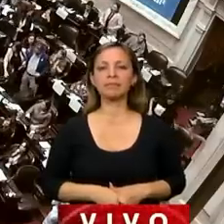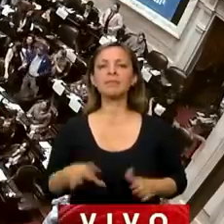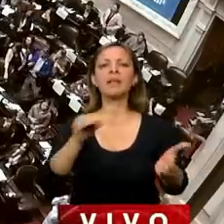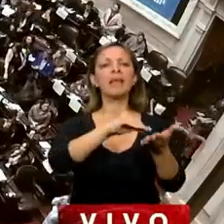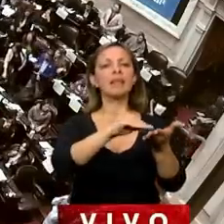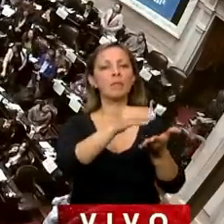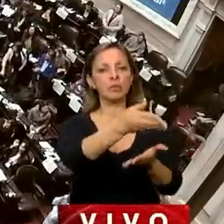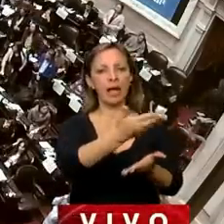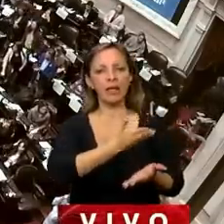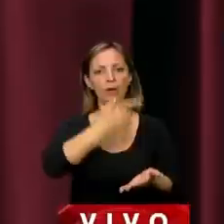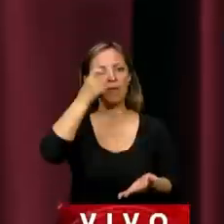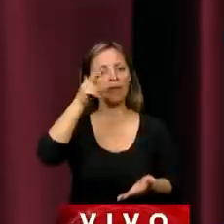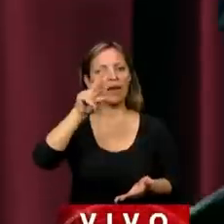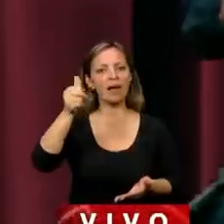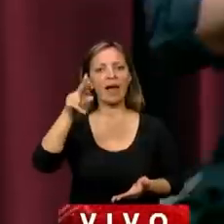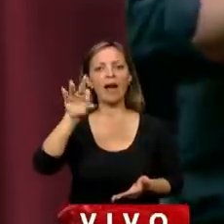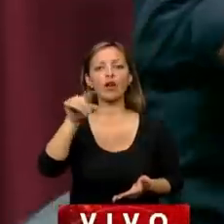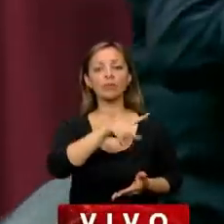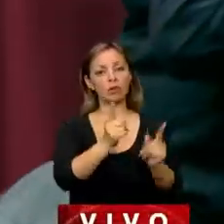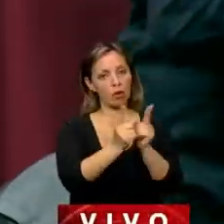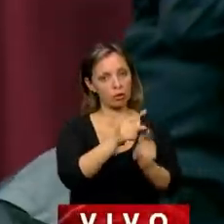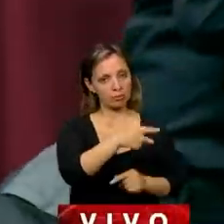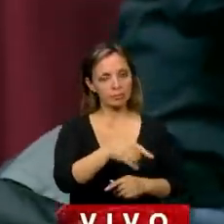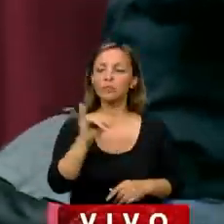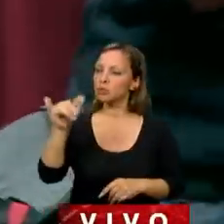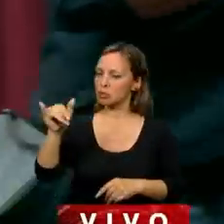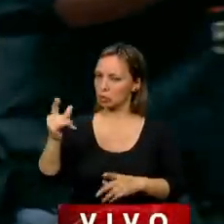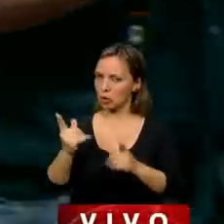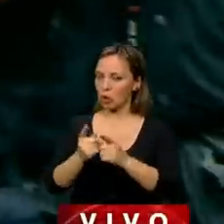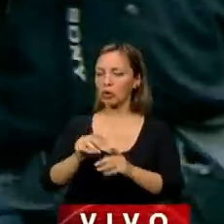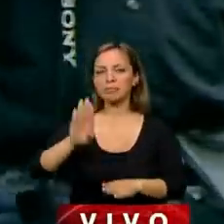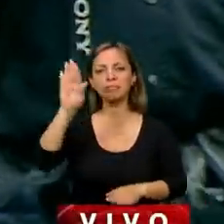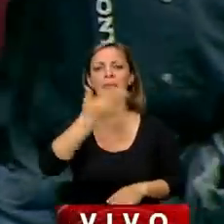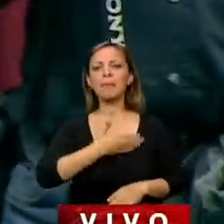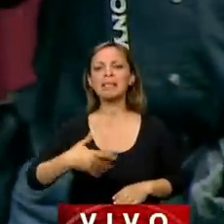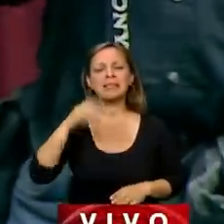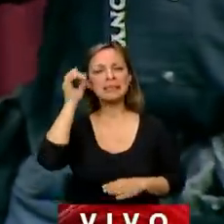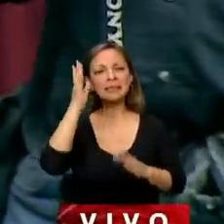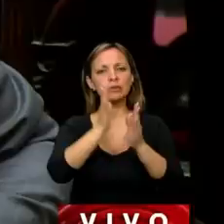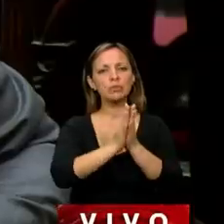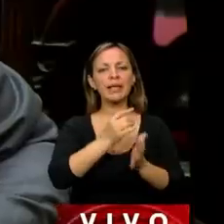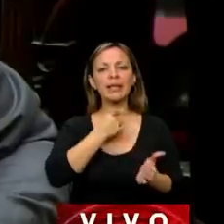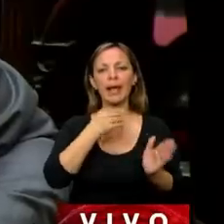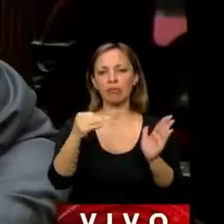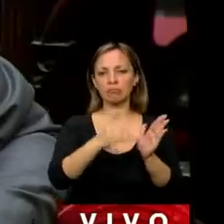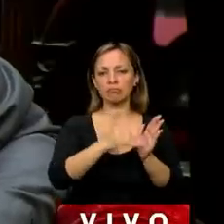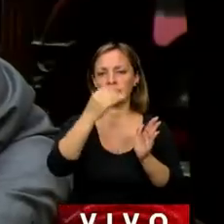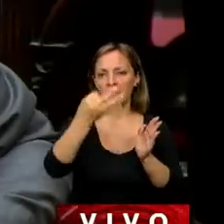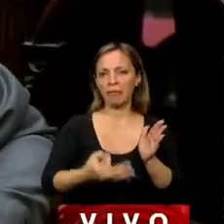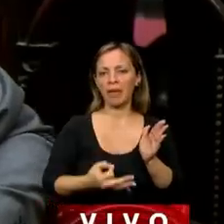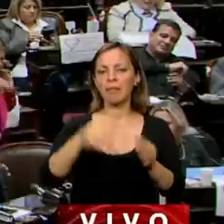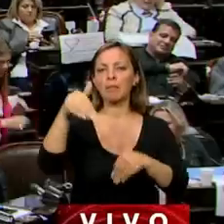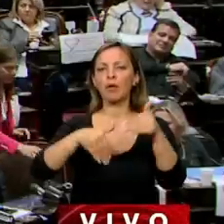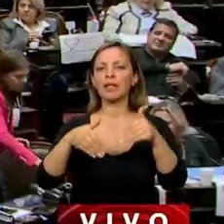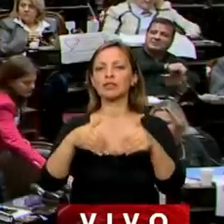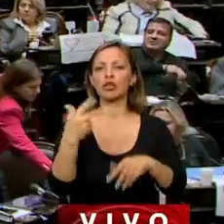Diputado Ferraro, un minuto en uso de la palabra. Muy cortito. Presidenta, disculpe, digamos, para dejar sentado la votación